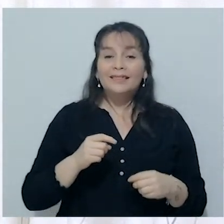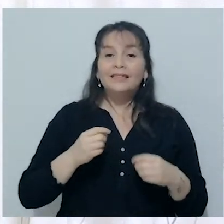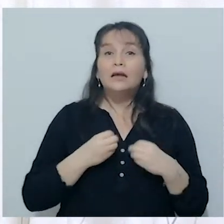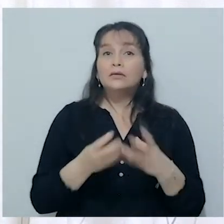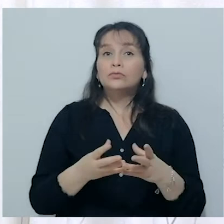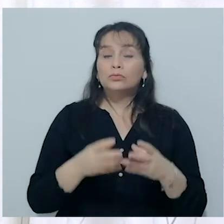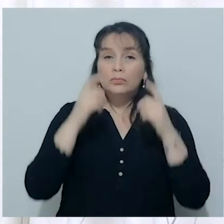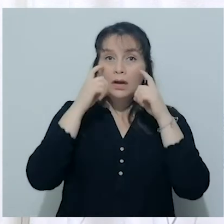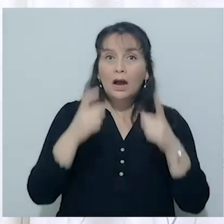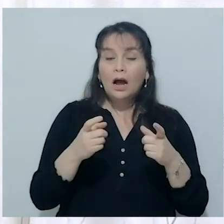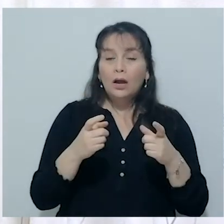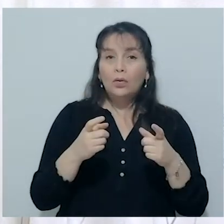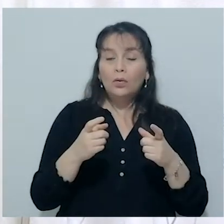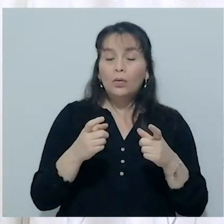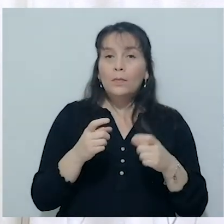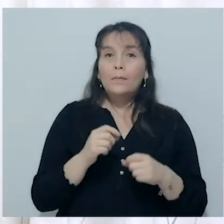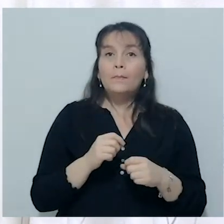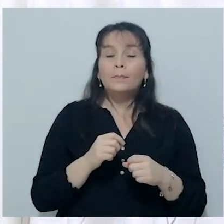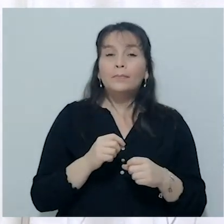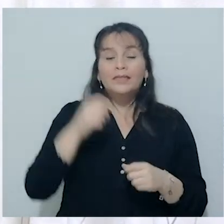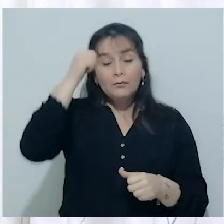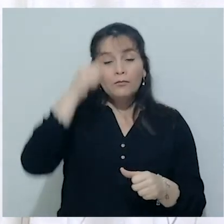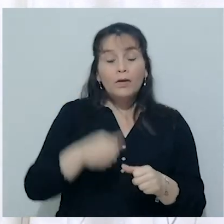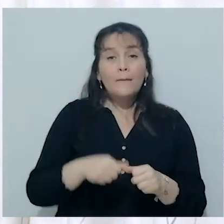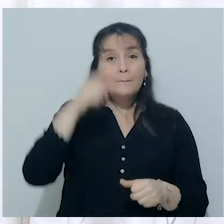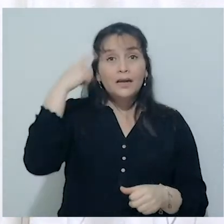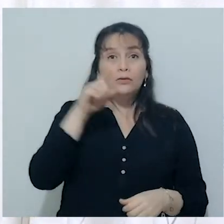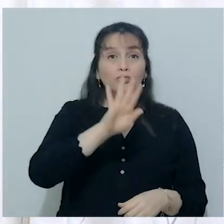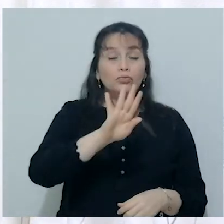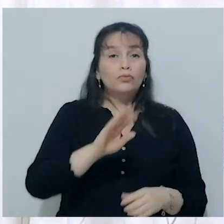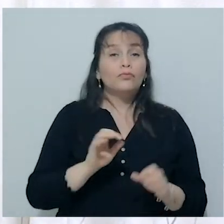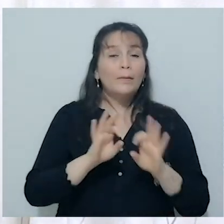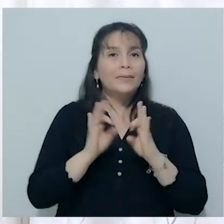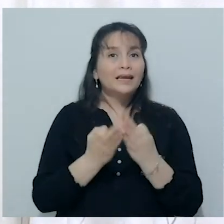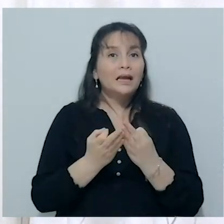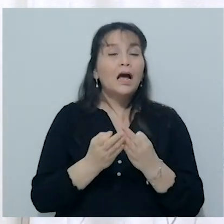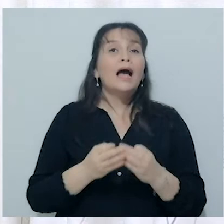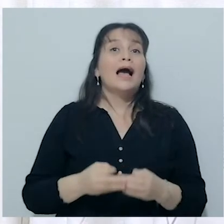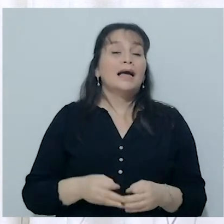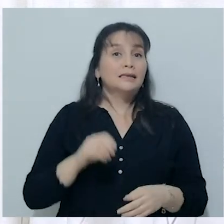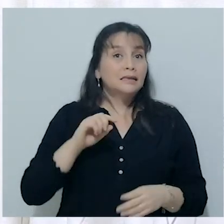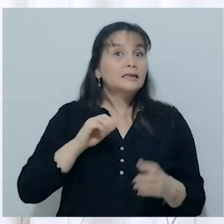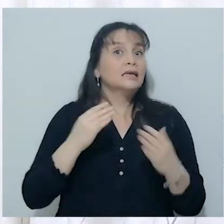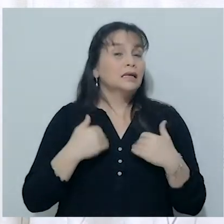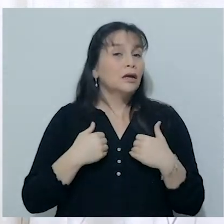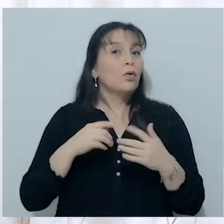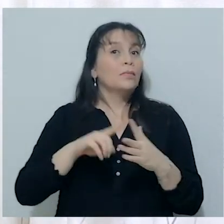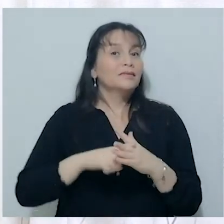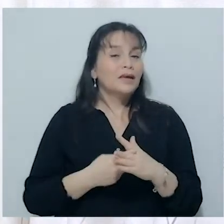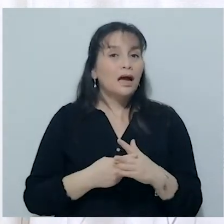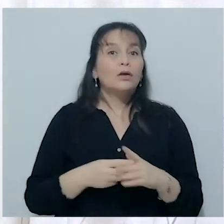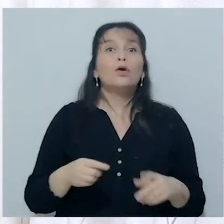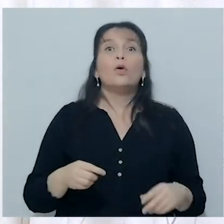legado de fe para su familia de una forma diligente? La instrucción tiene que comenzar con nosotros